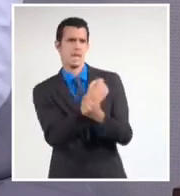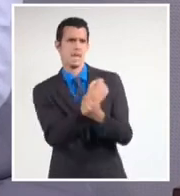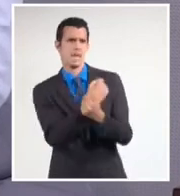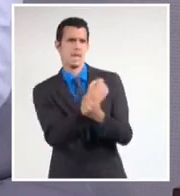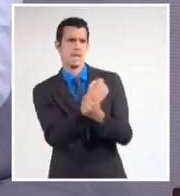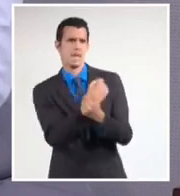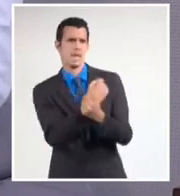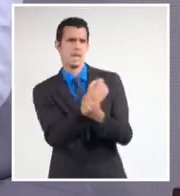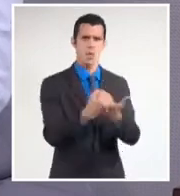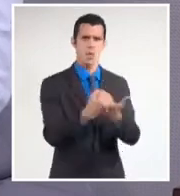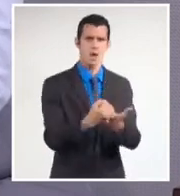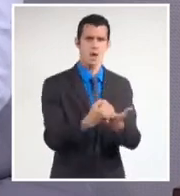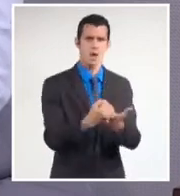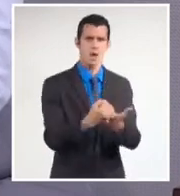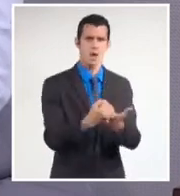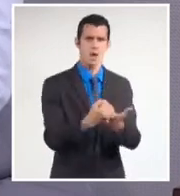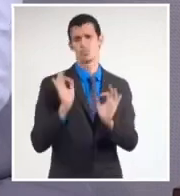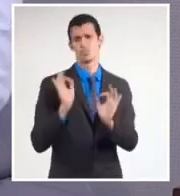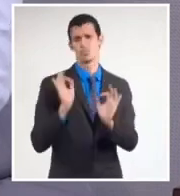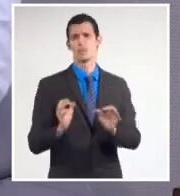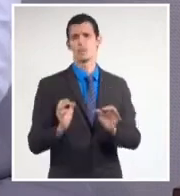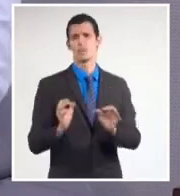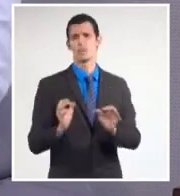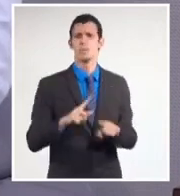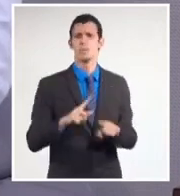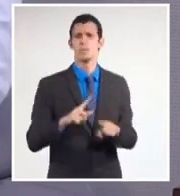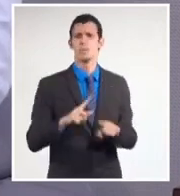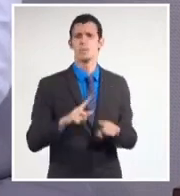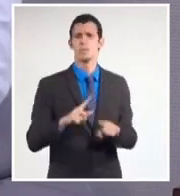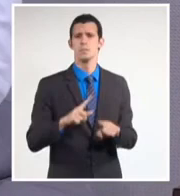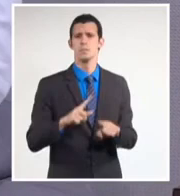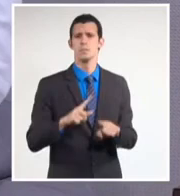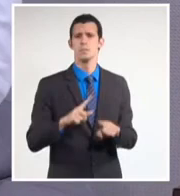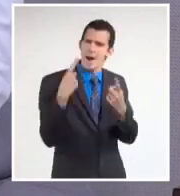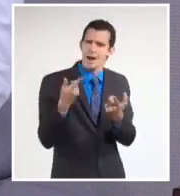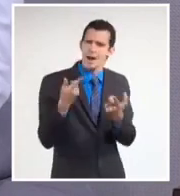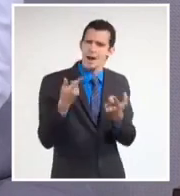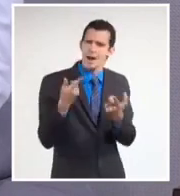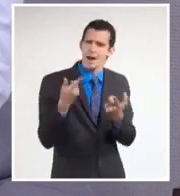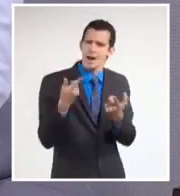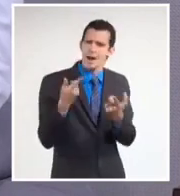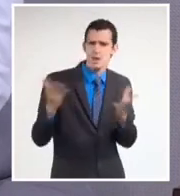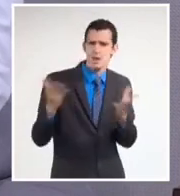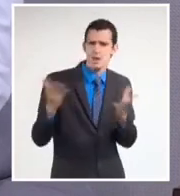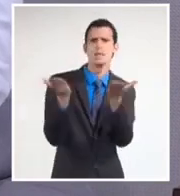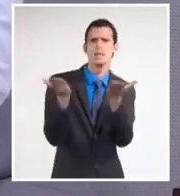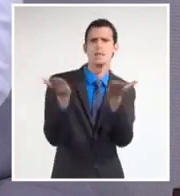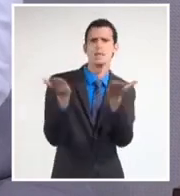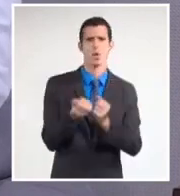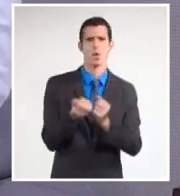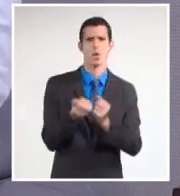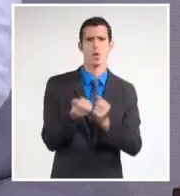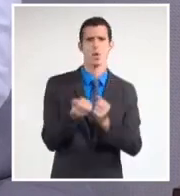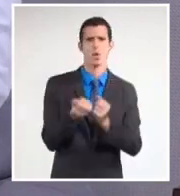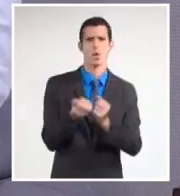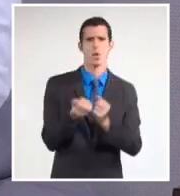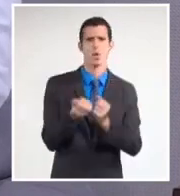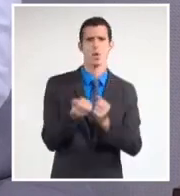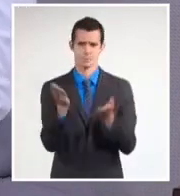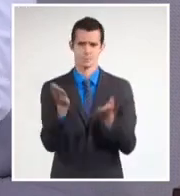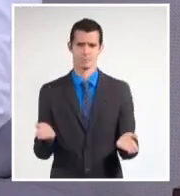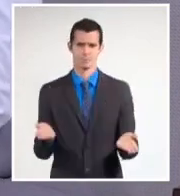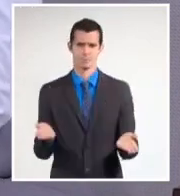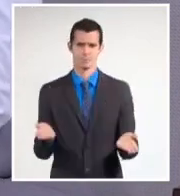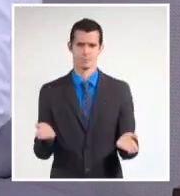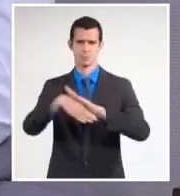de vista, digamos, técnico, sino también, como se decía, desde el punto de vista identitario, porque es un universo cultural donde, ahí decían qué interesante,